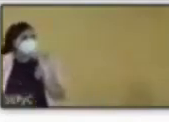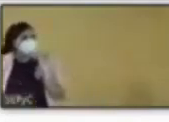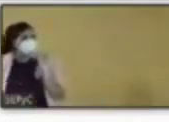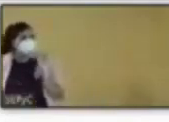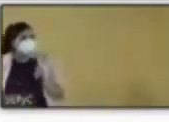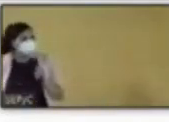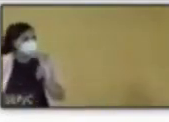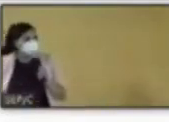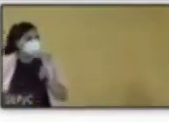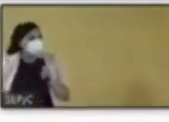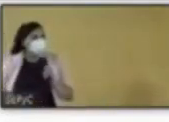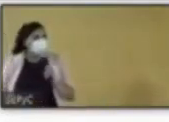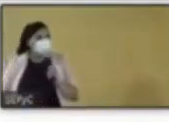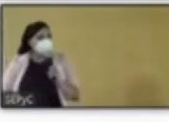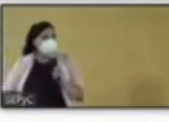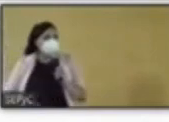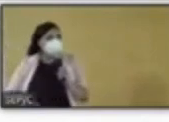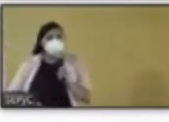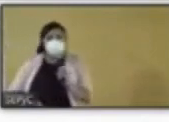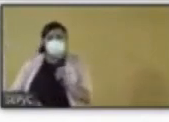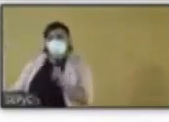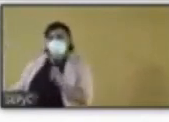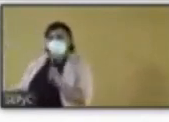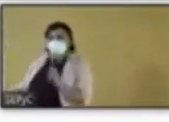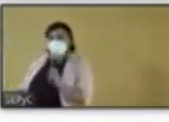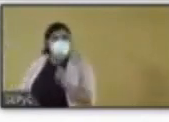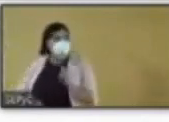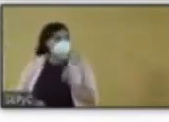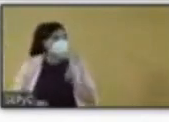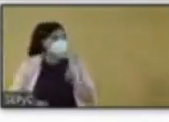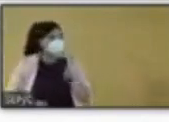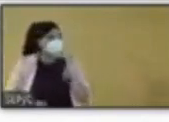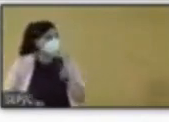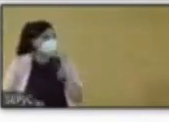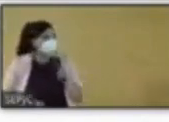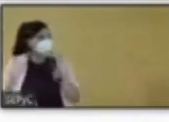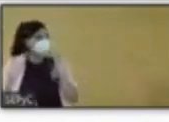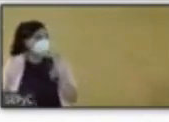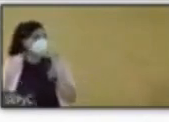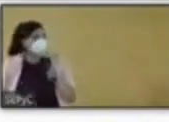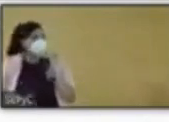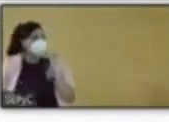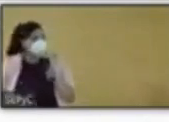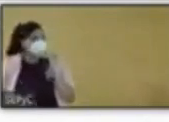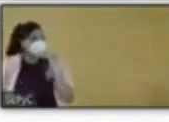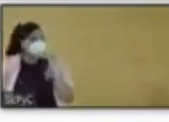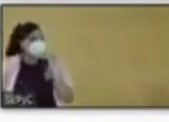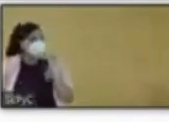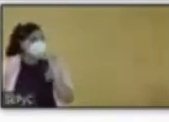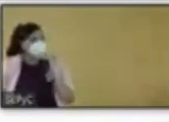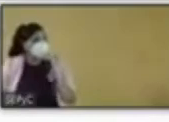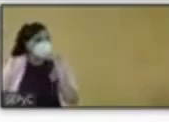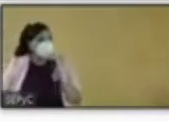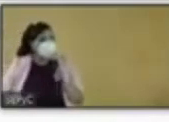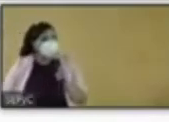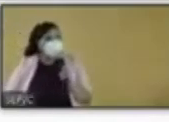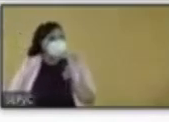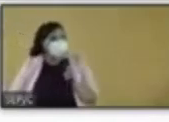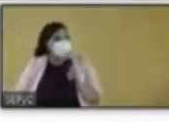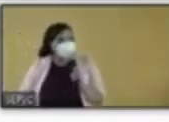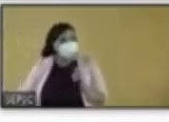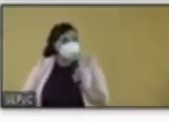o declaraciones presentadas. En este caso no existe precargada información, por lo tanto nos vamos a declaraciones pendientes y nos aparece la